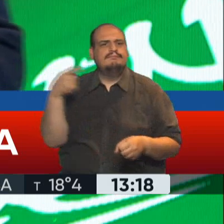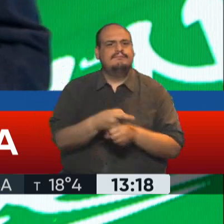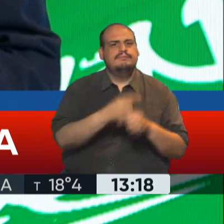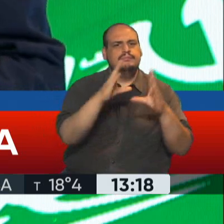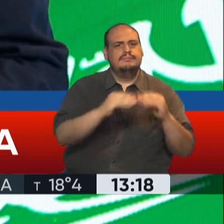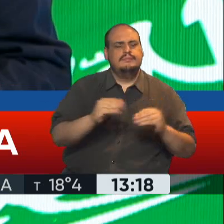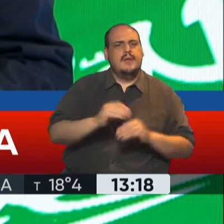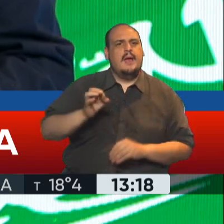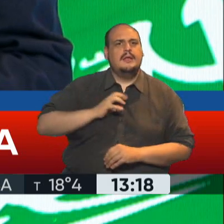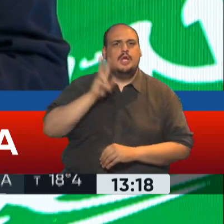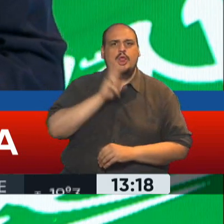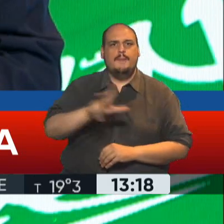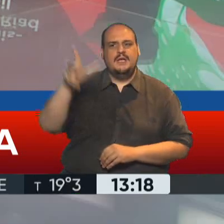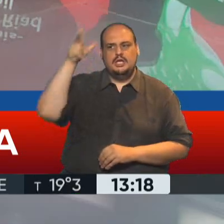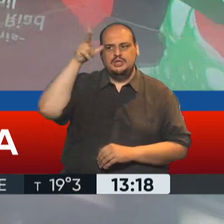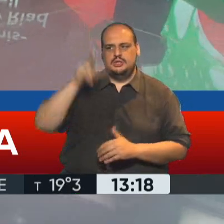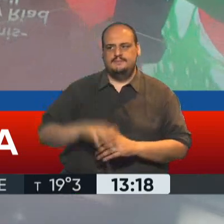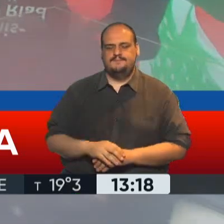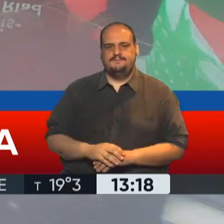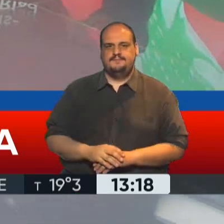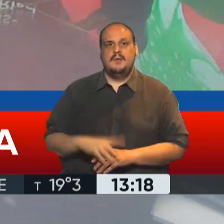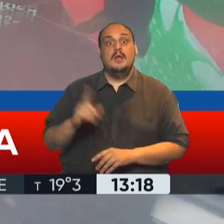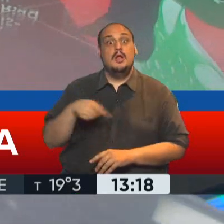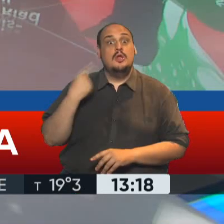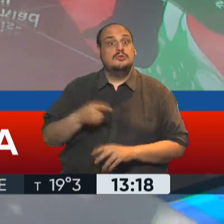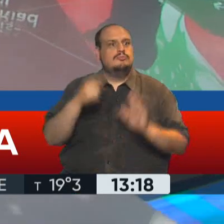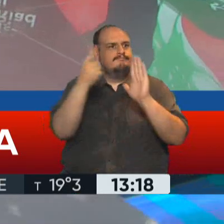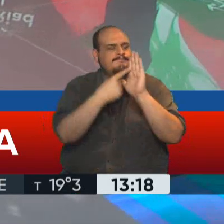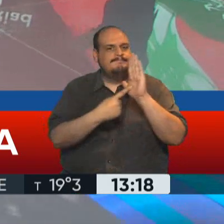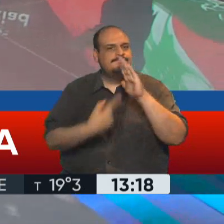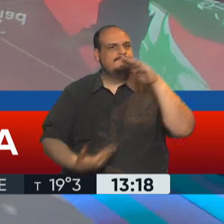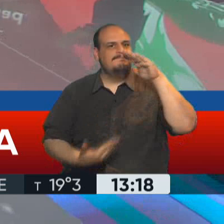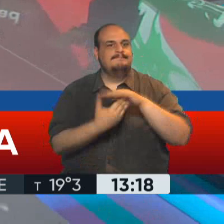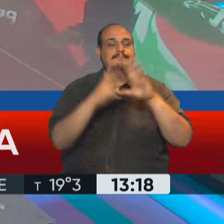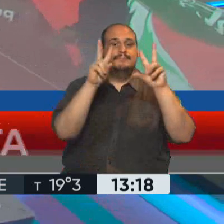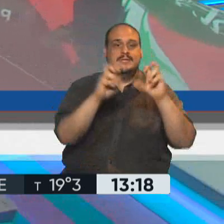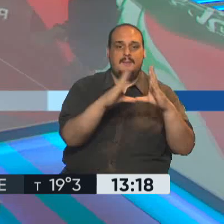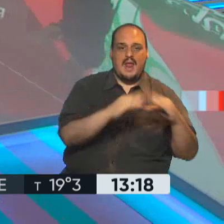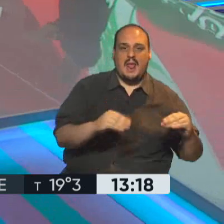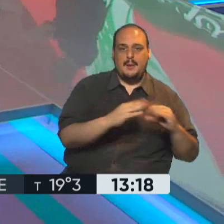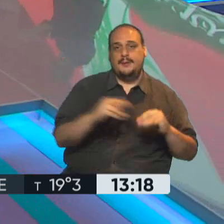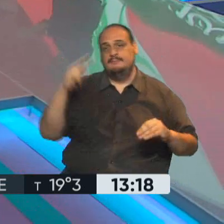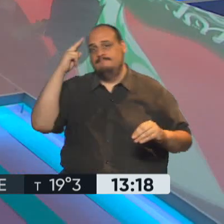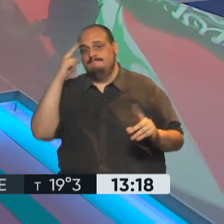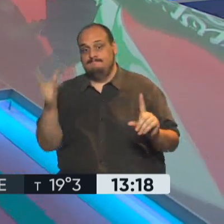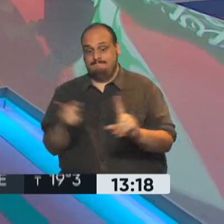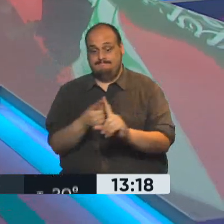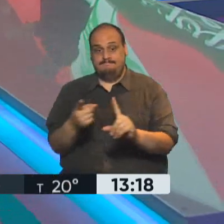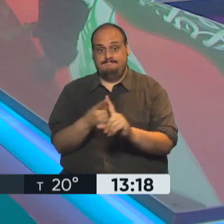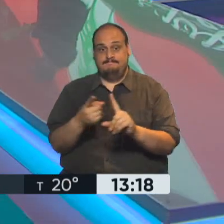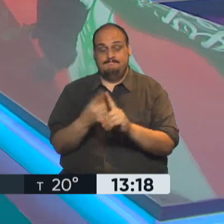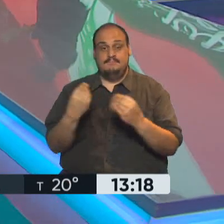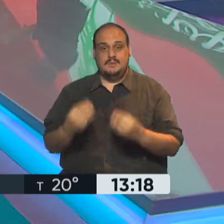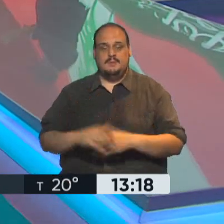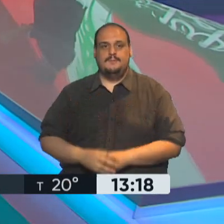año 2008. Seguimos repasando diferentes hitos de la relación entre el Líbano y Arabia Saudita a raíz de esta última crisis. El